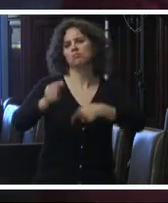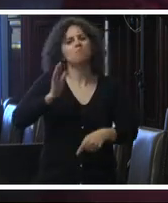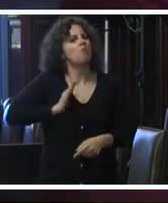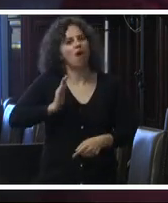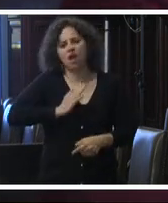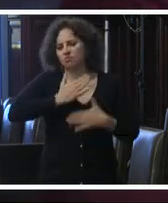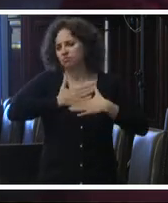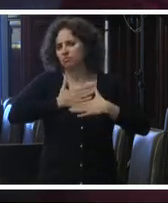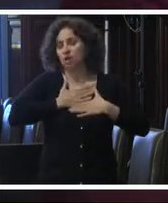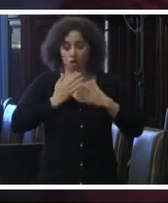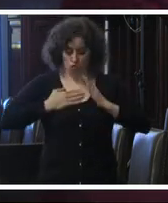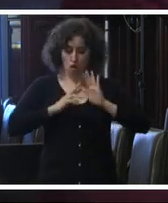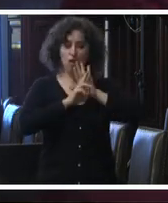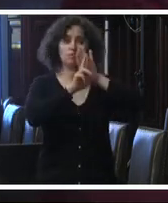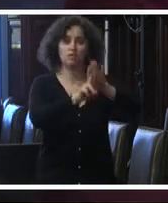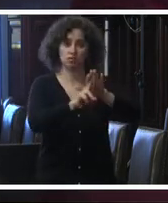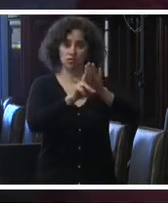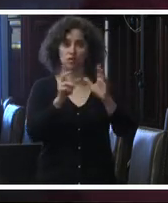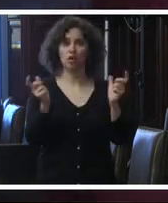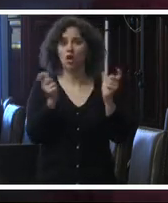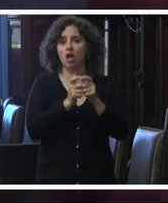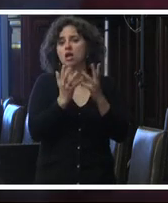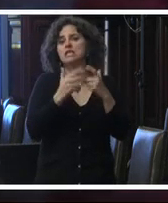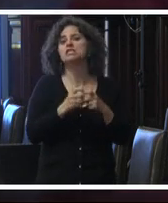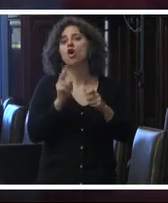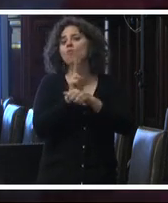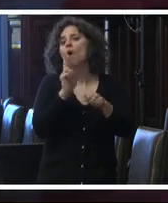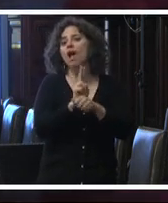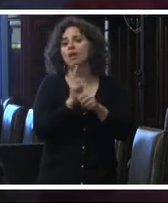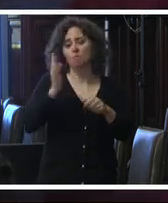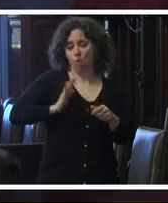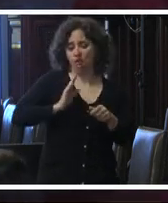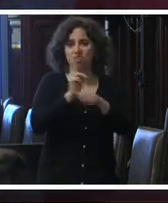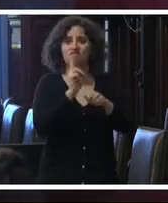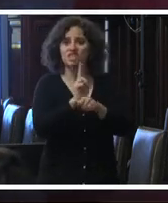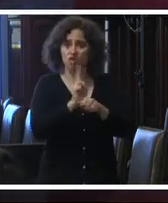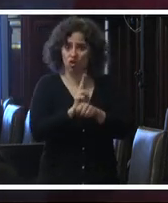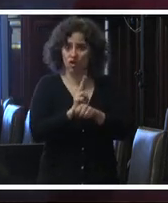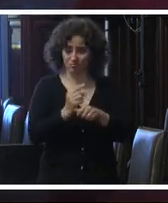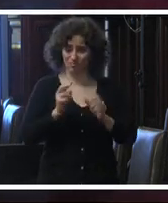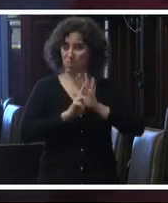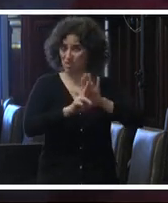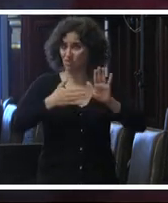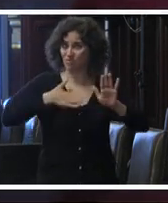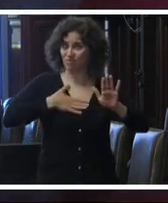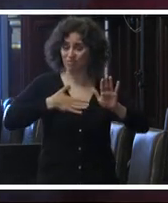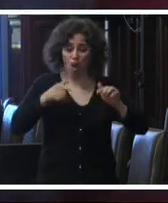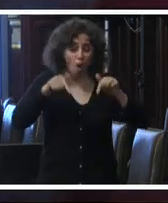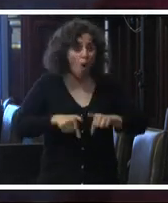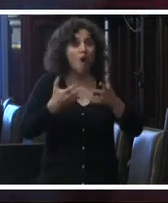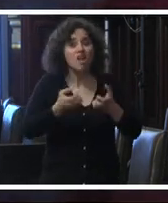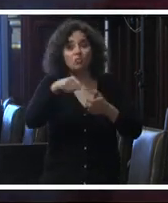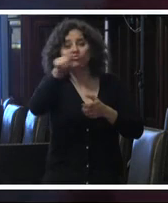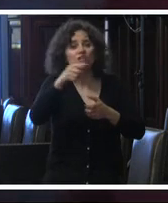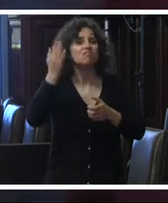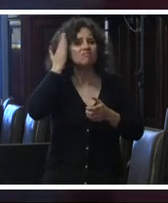Yo vengo en representación de la Organización de Mujeres Defensoras. En esta ocasión, yo vengo a hacerles